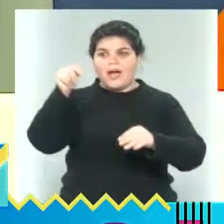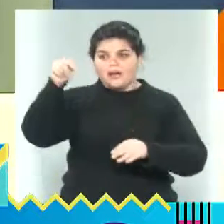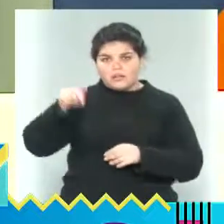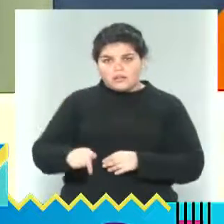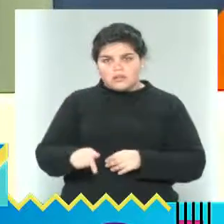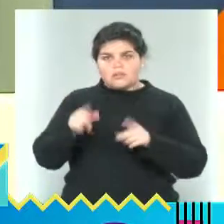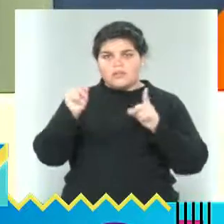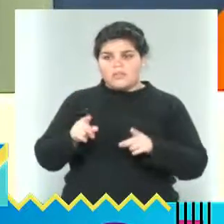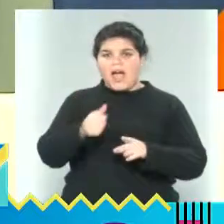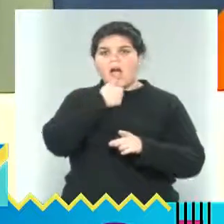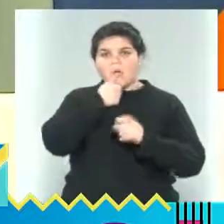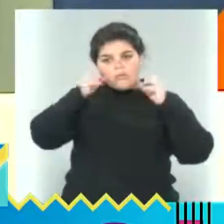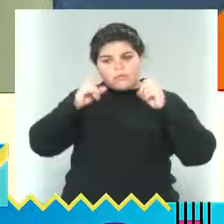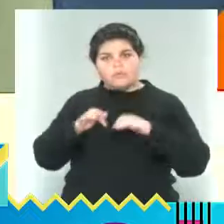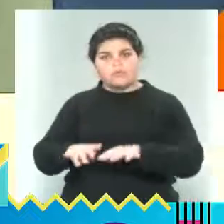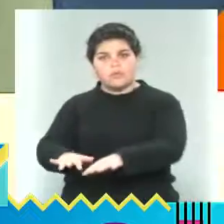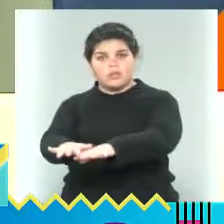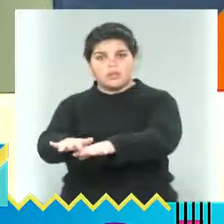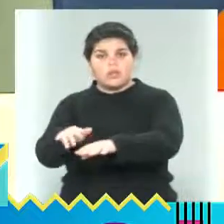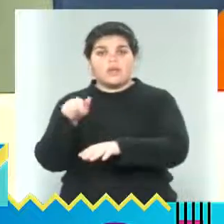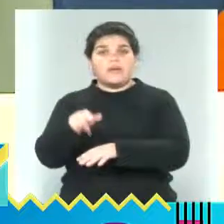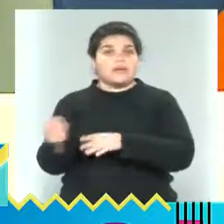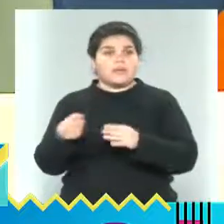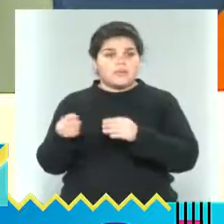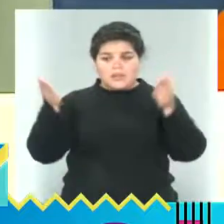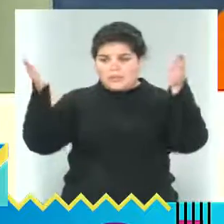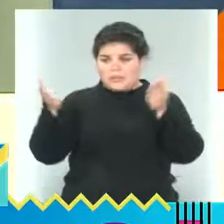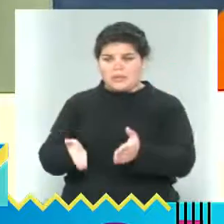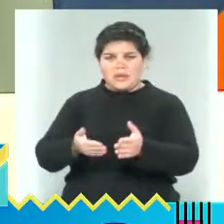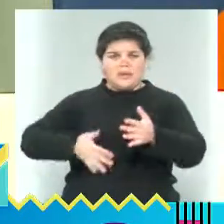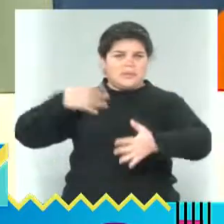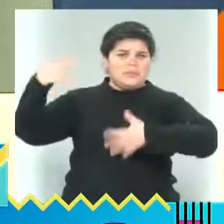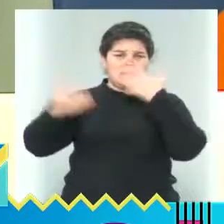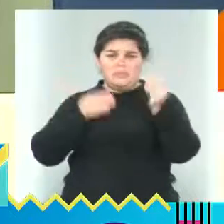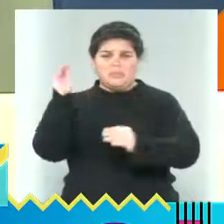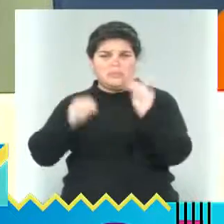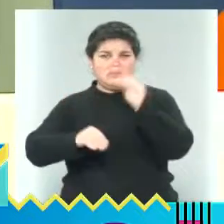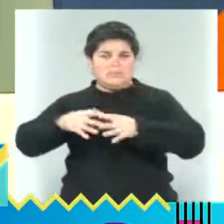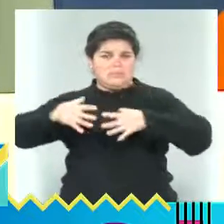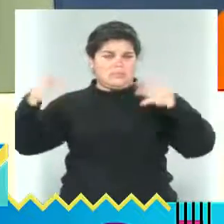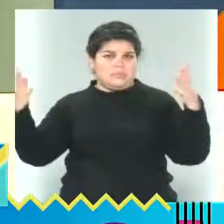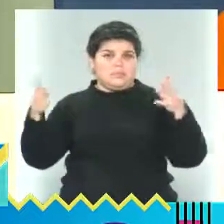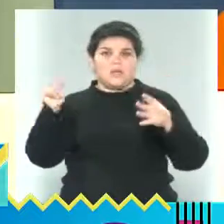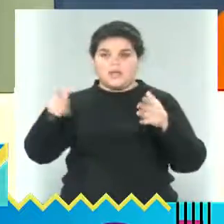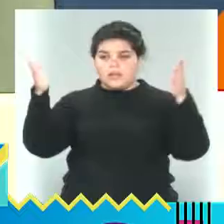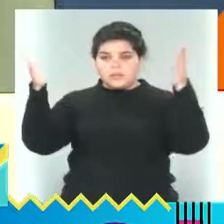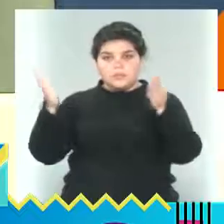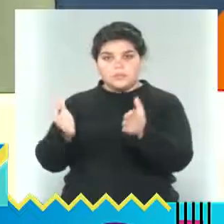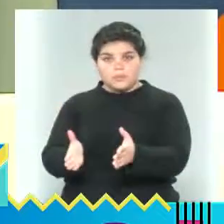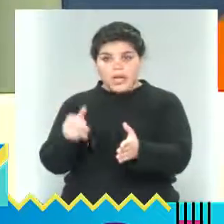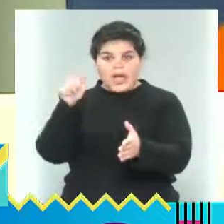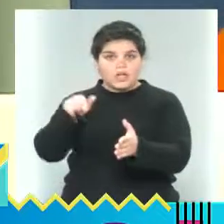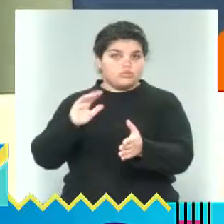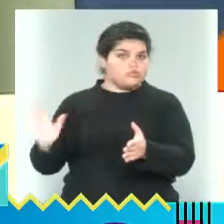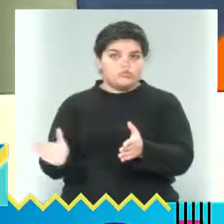larga el riego son tsunamis de basura de los canales de riego, de los cuales